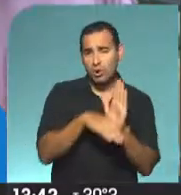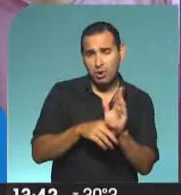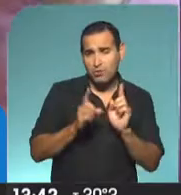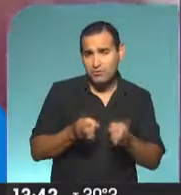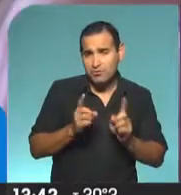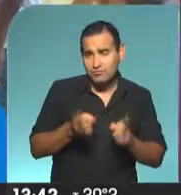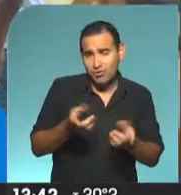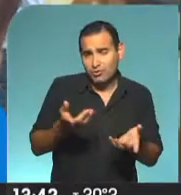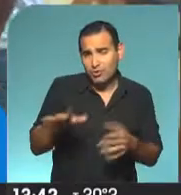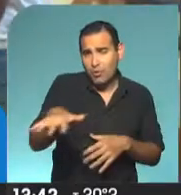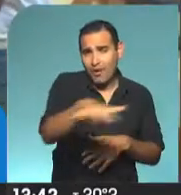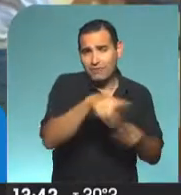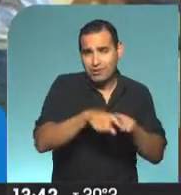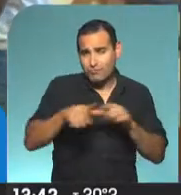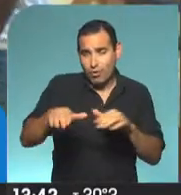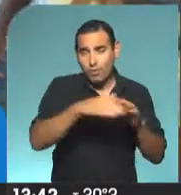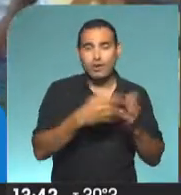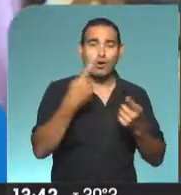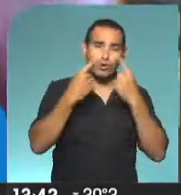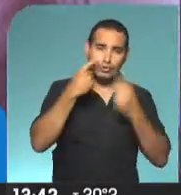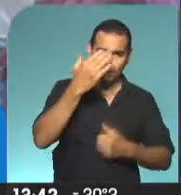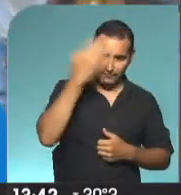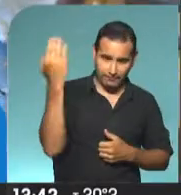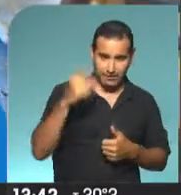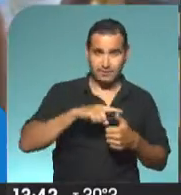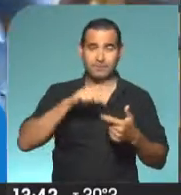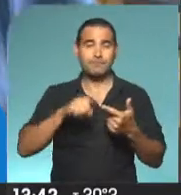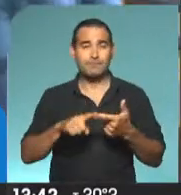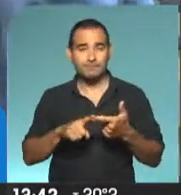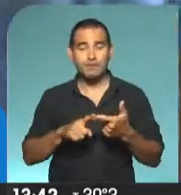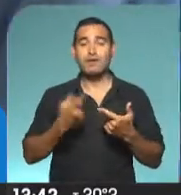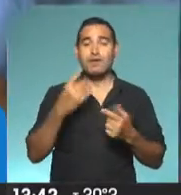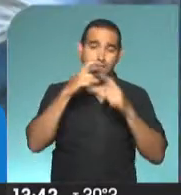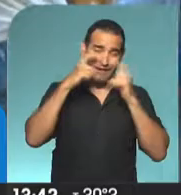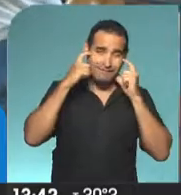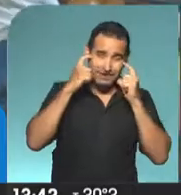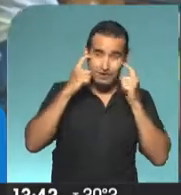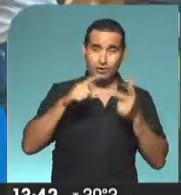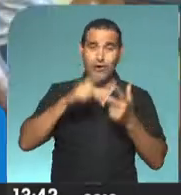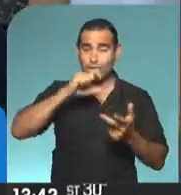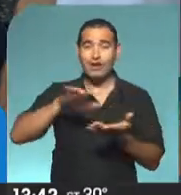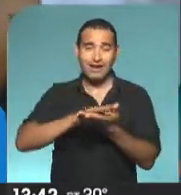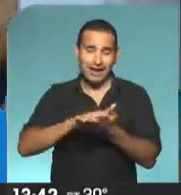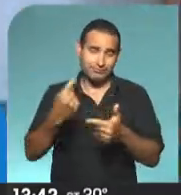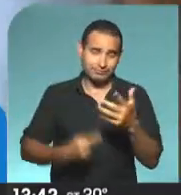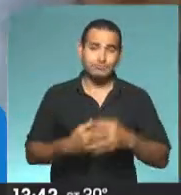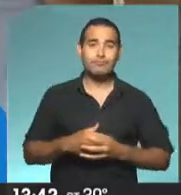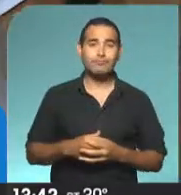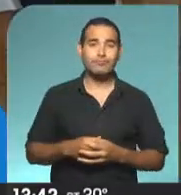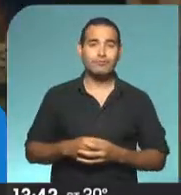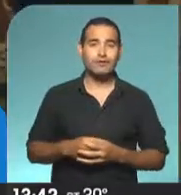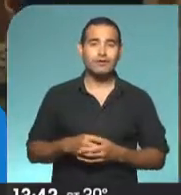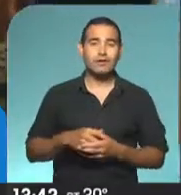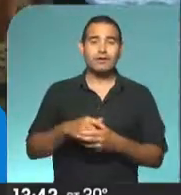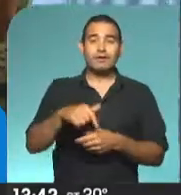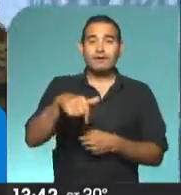de todos lados, se controla la temperatura del ingreso, barbijo para todo el mundo, alcohol en gel y demás. No es la